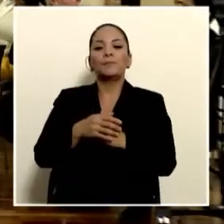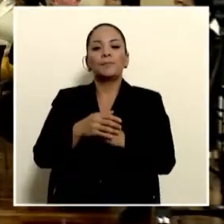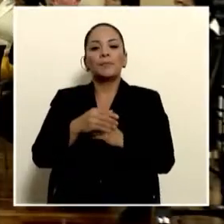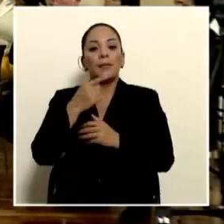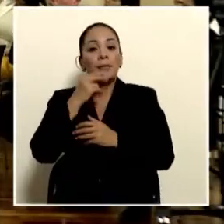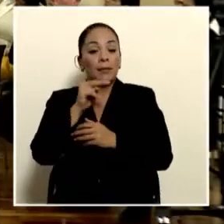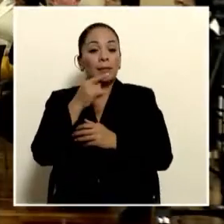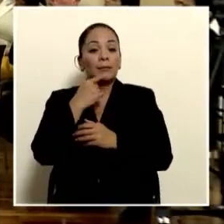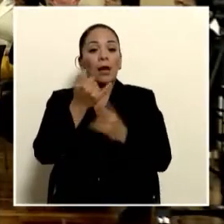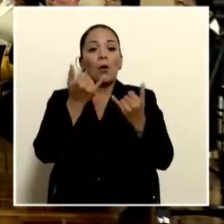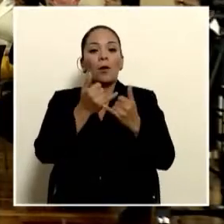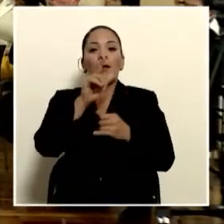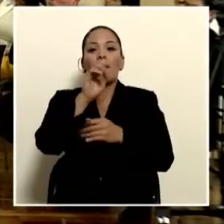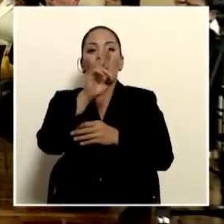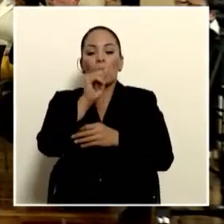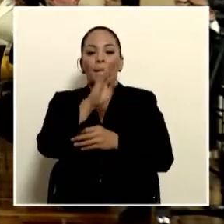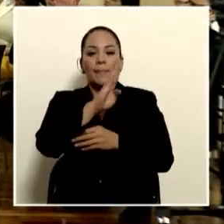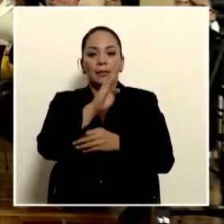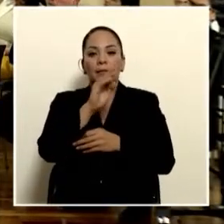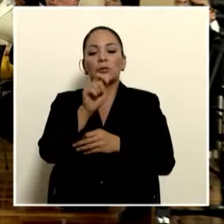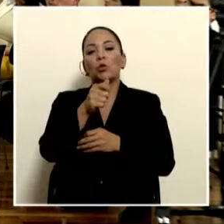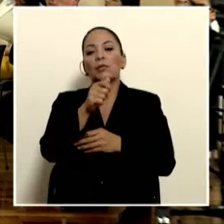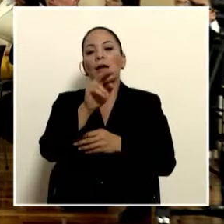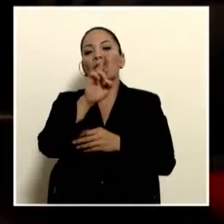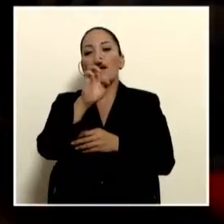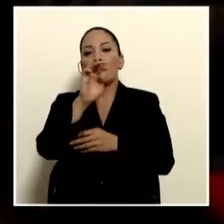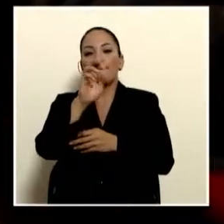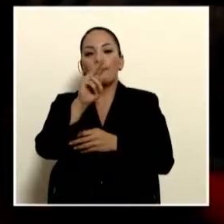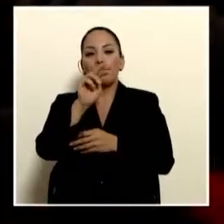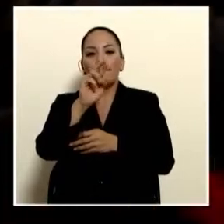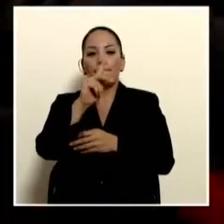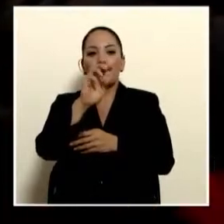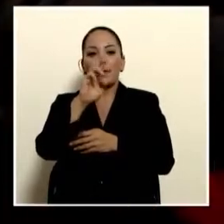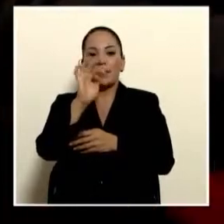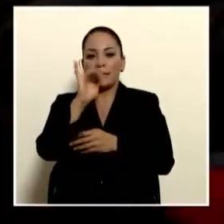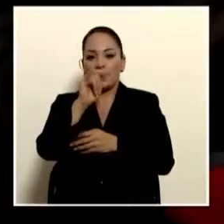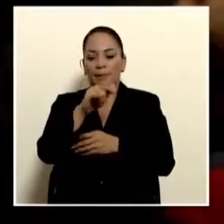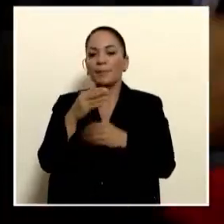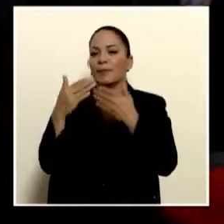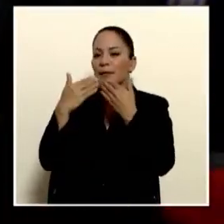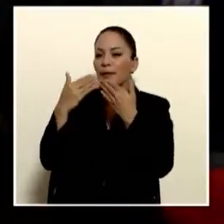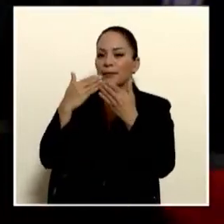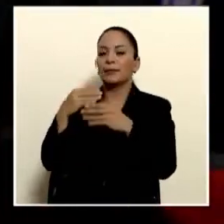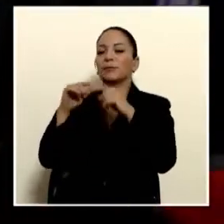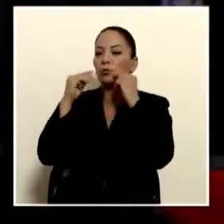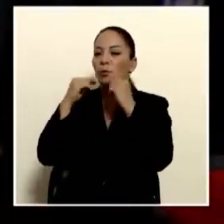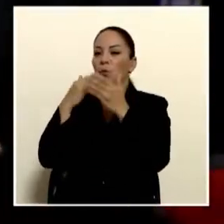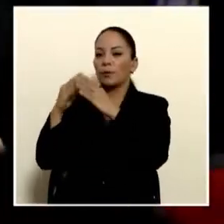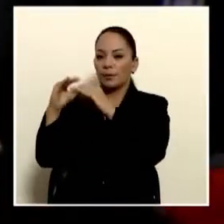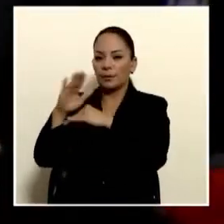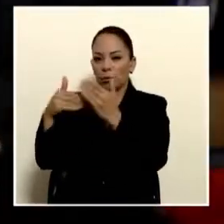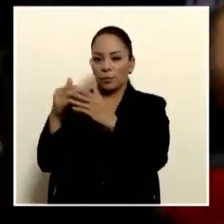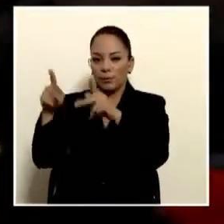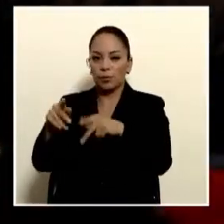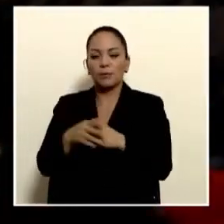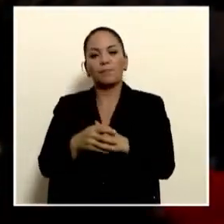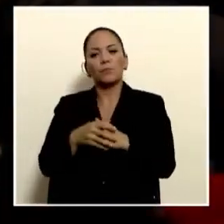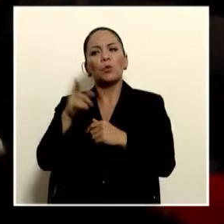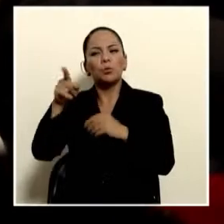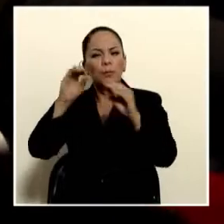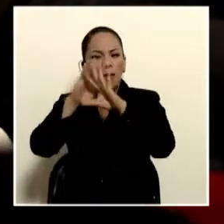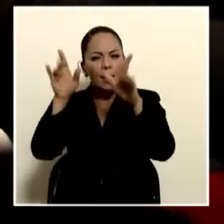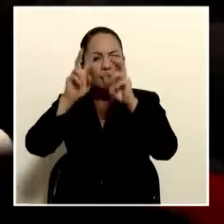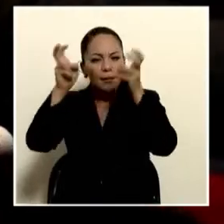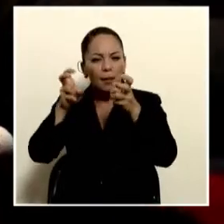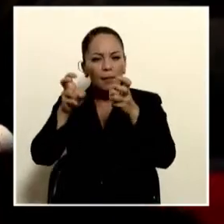Continuamos con Laura Brenes de Noticias Repretel. Gracias, buenas tardes, don Rodrigo, y a todos. Don Rodrigo, tal vez si usted me aclara el tema de la comisión